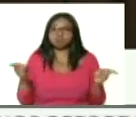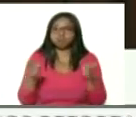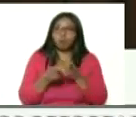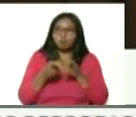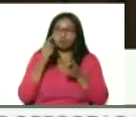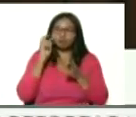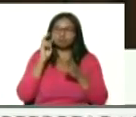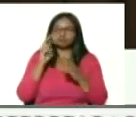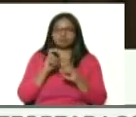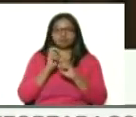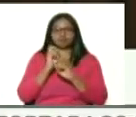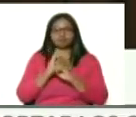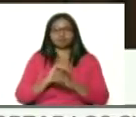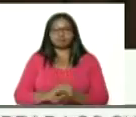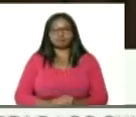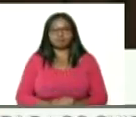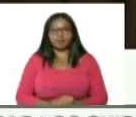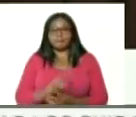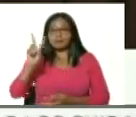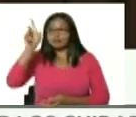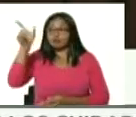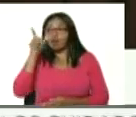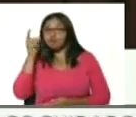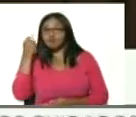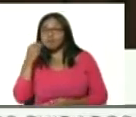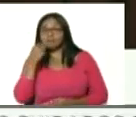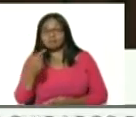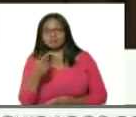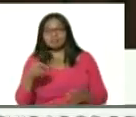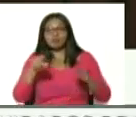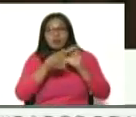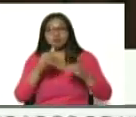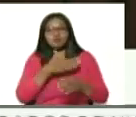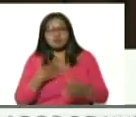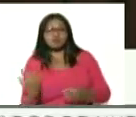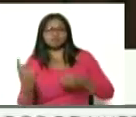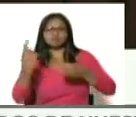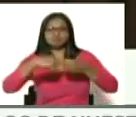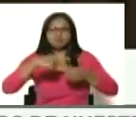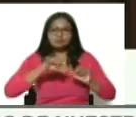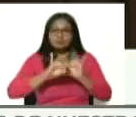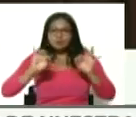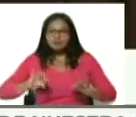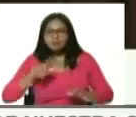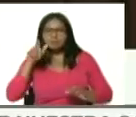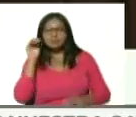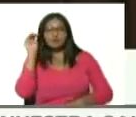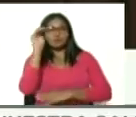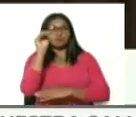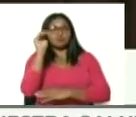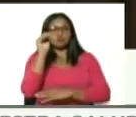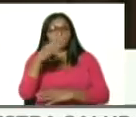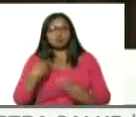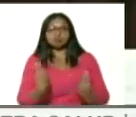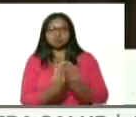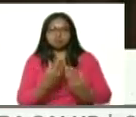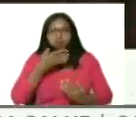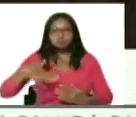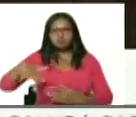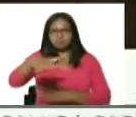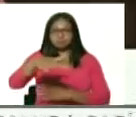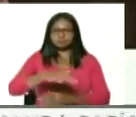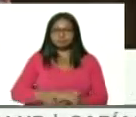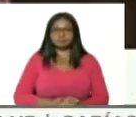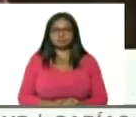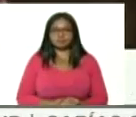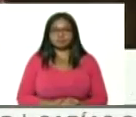de vista, la cantidad de venezolanos y venezolanas que han dicho, yo quiero ser parte de la construcción del futuro del país. En la cuarta